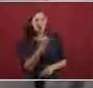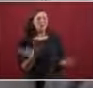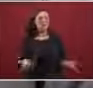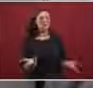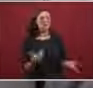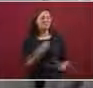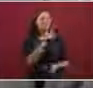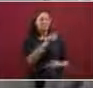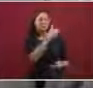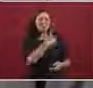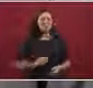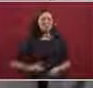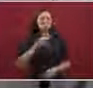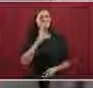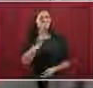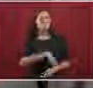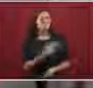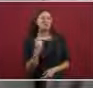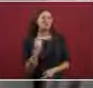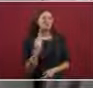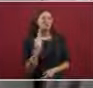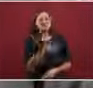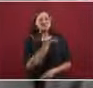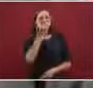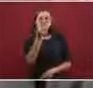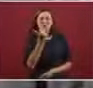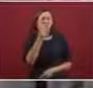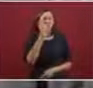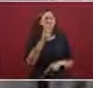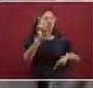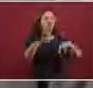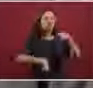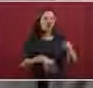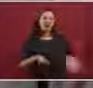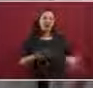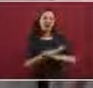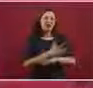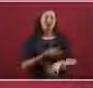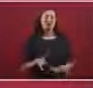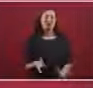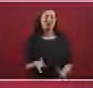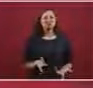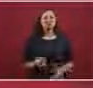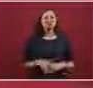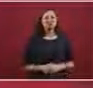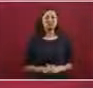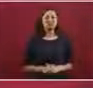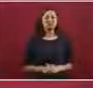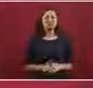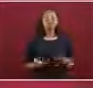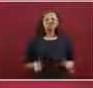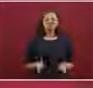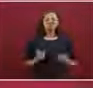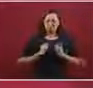queremos esta política, vamos a cambiar, que se